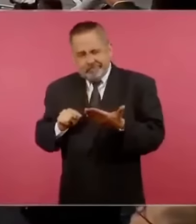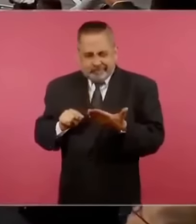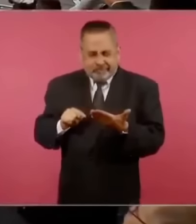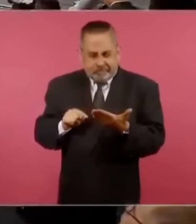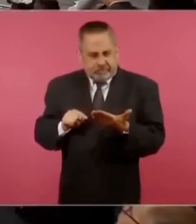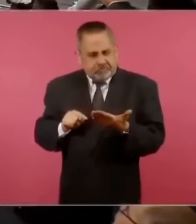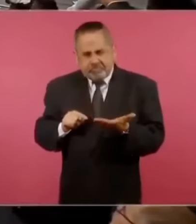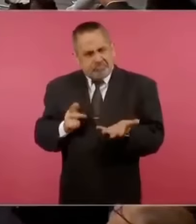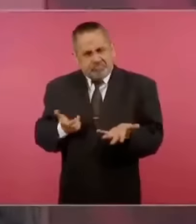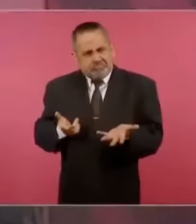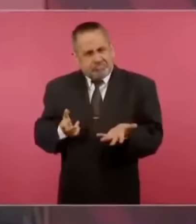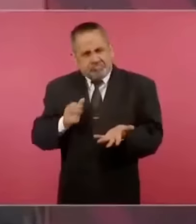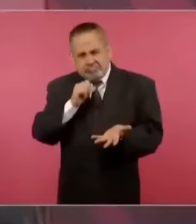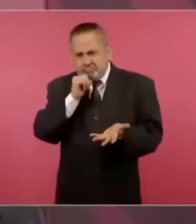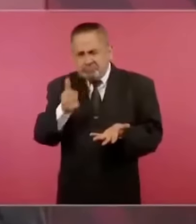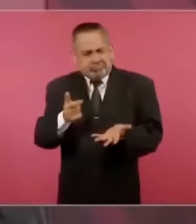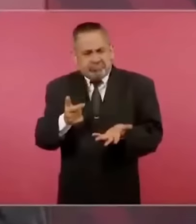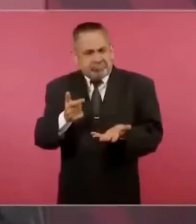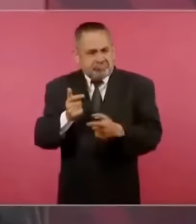y no había nada.